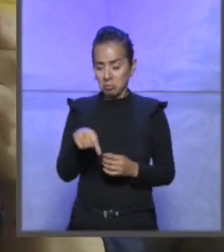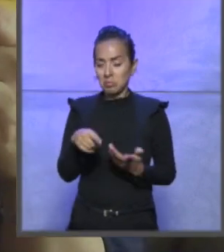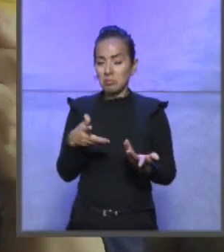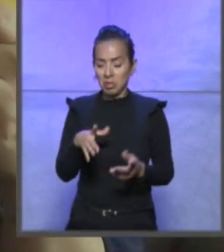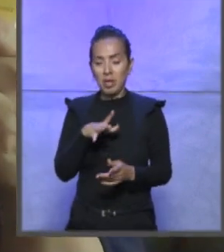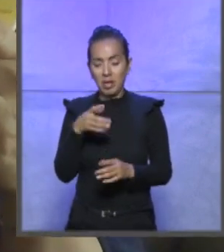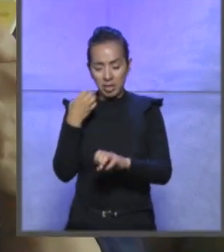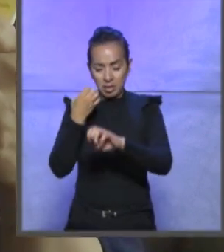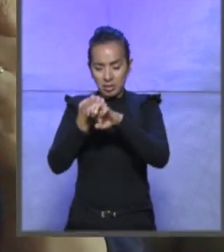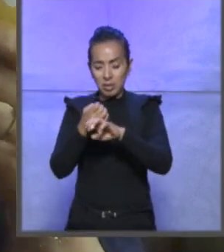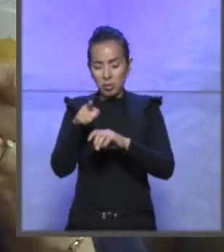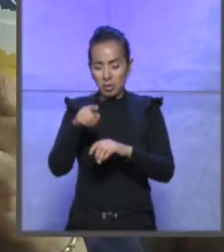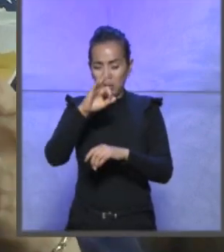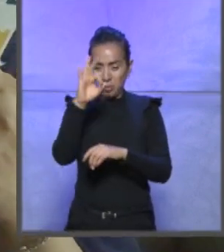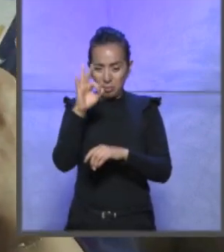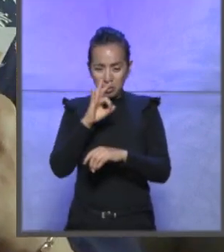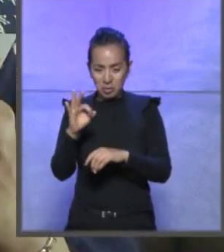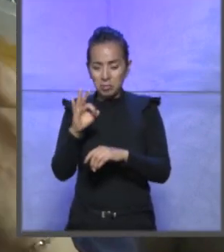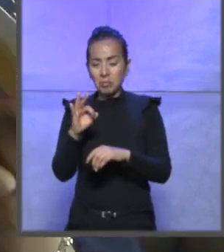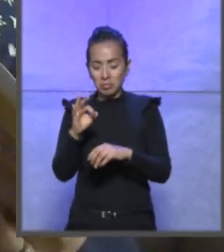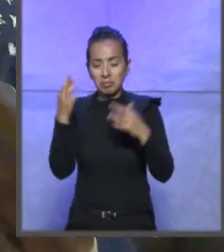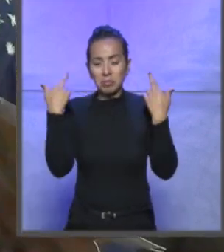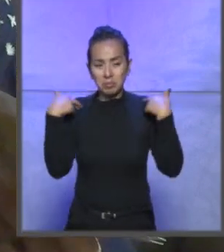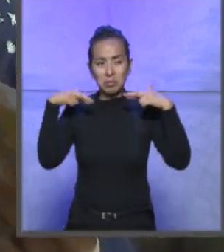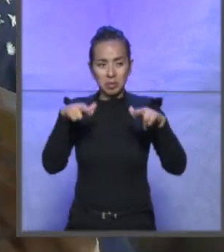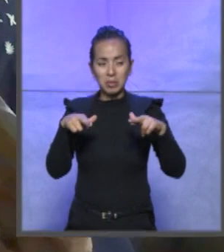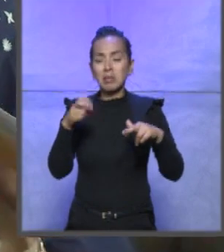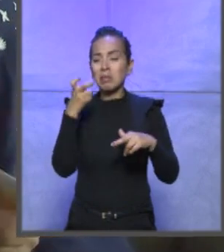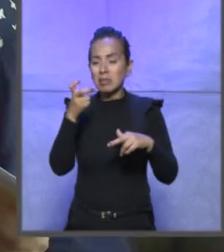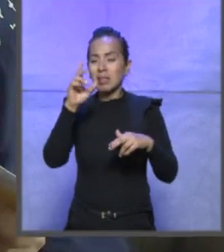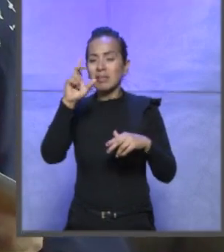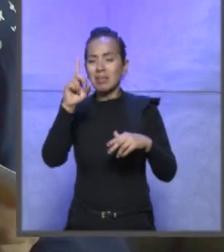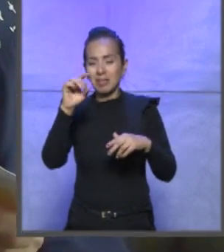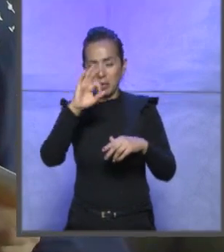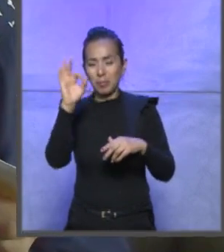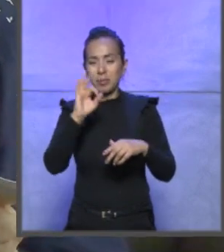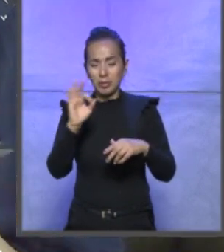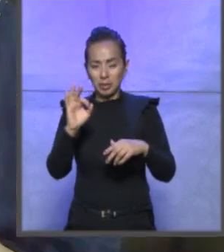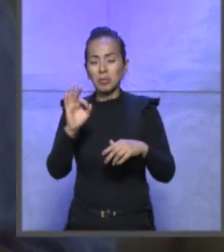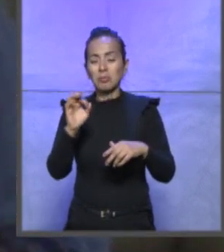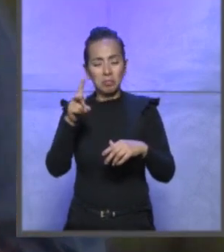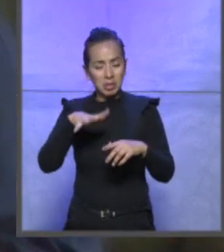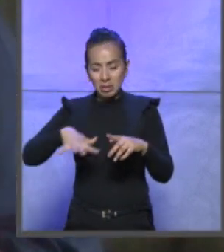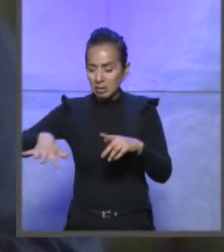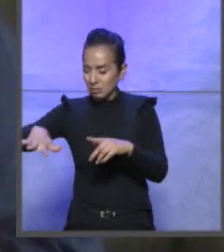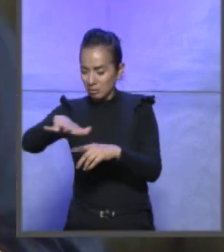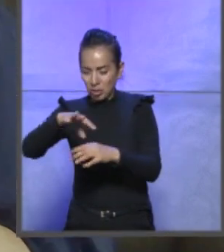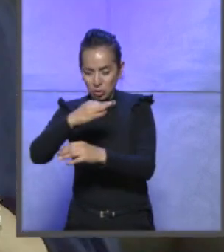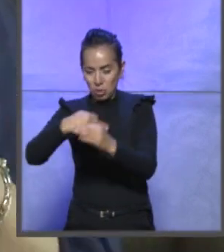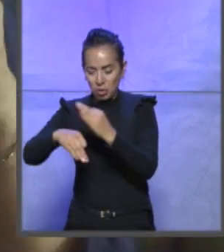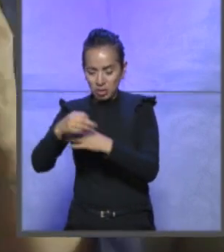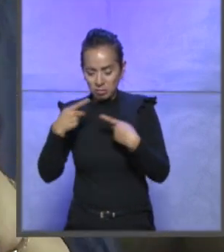la participación, la cuota juvenil representa justamente ese 30%, que es el peso